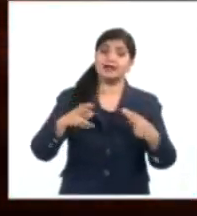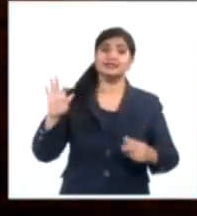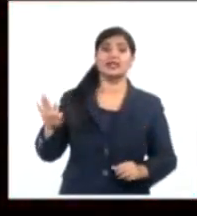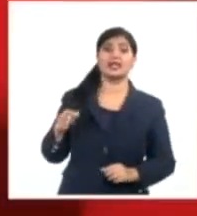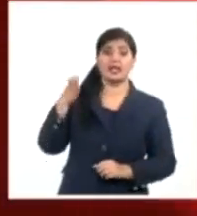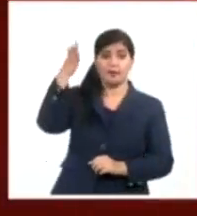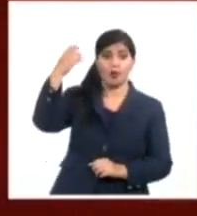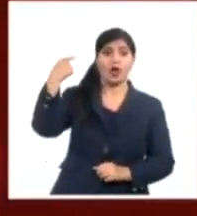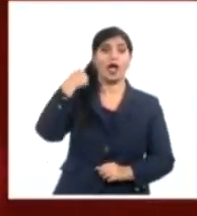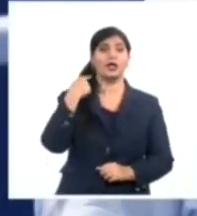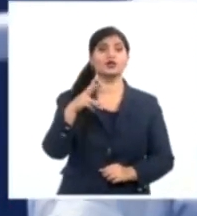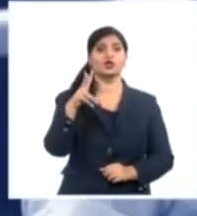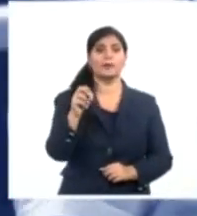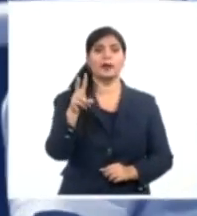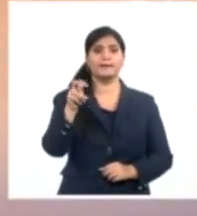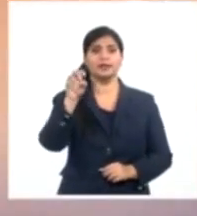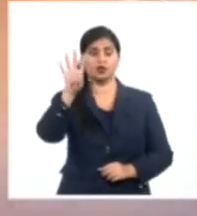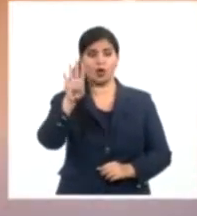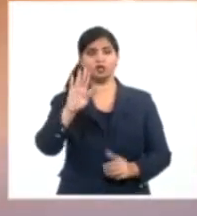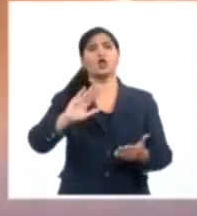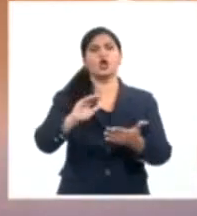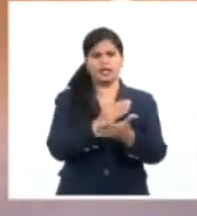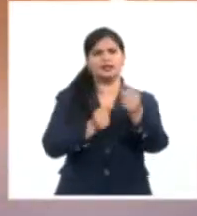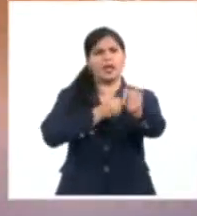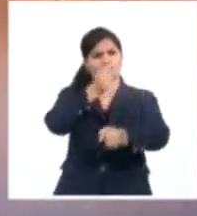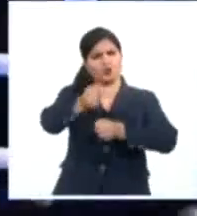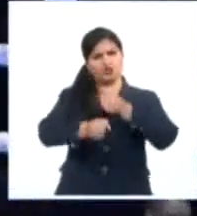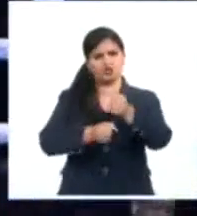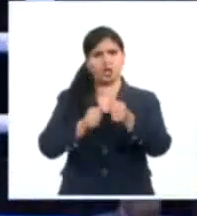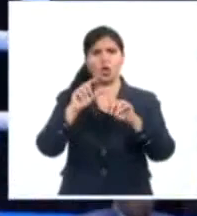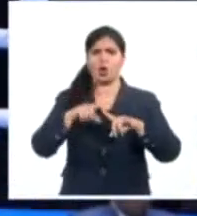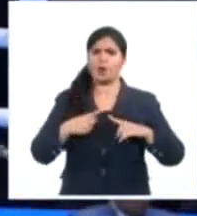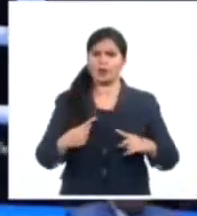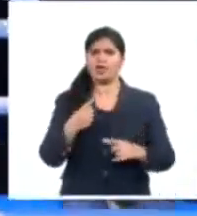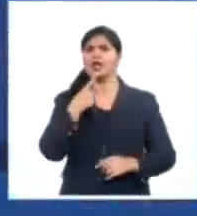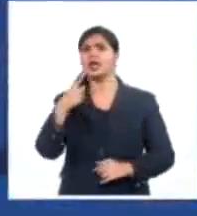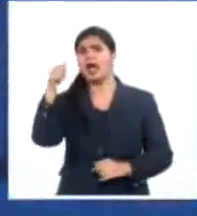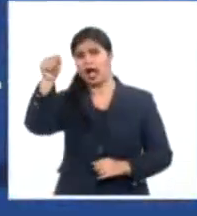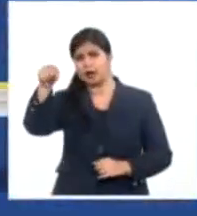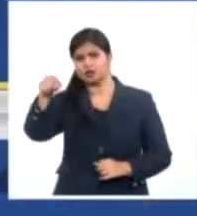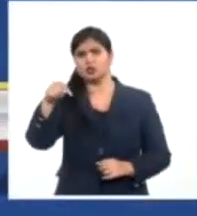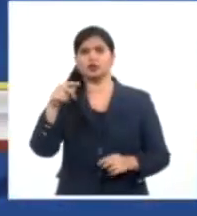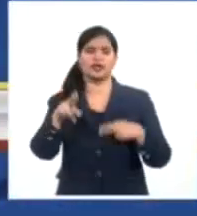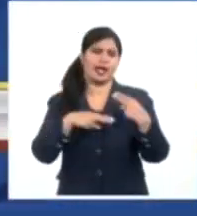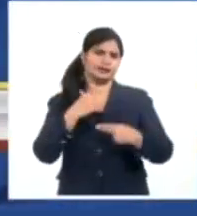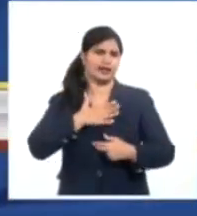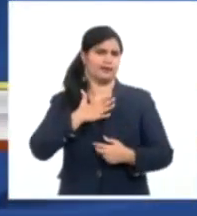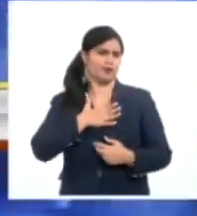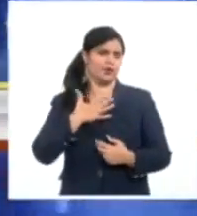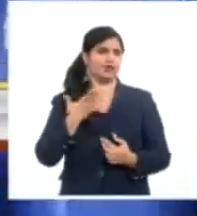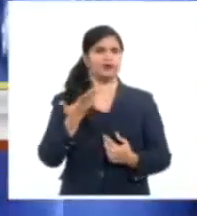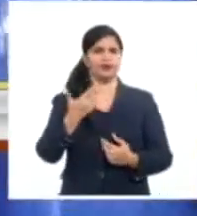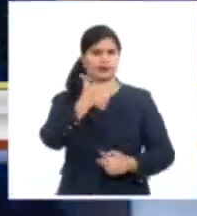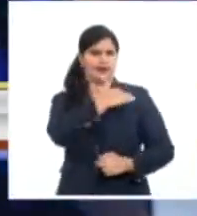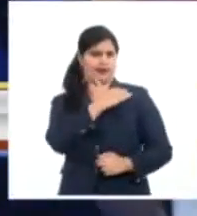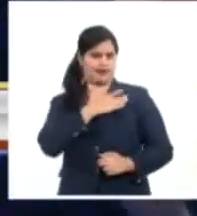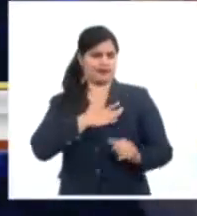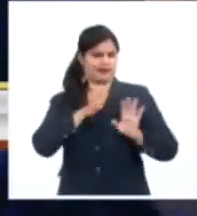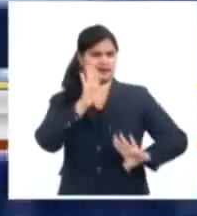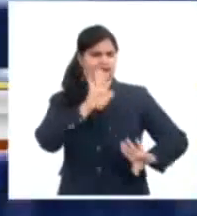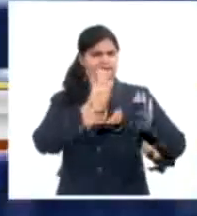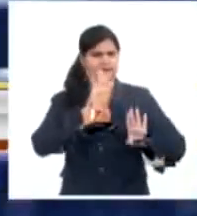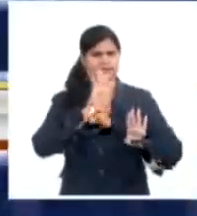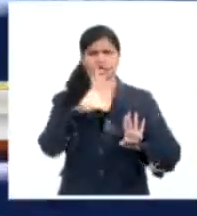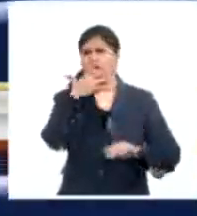reseña el portal de girar hit que le interrector del boxeo acusó al coi de actuar por razones políticas y de nacionalidad anti rusa